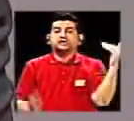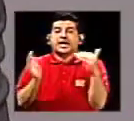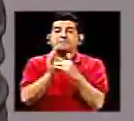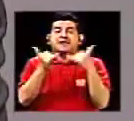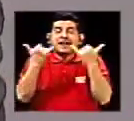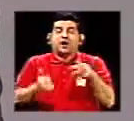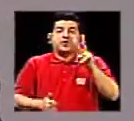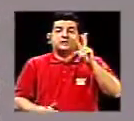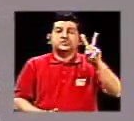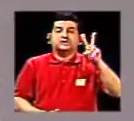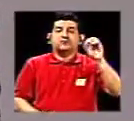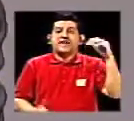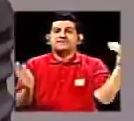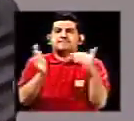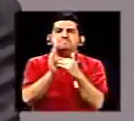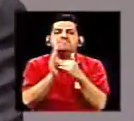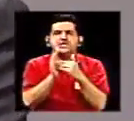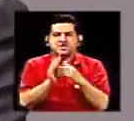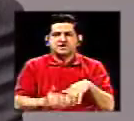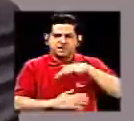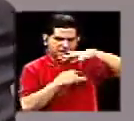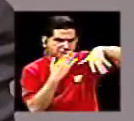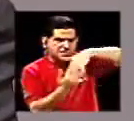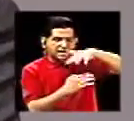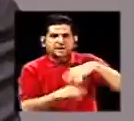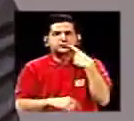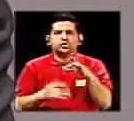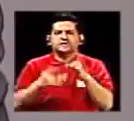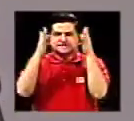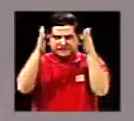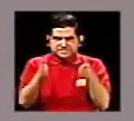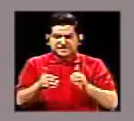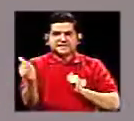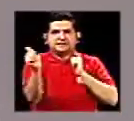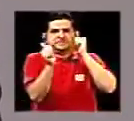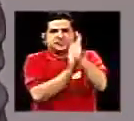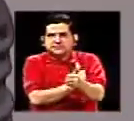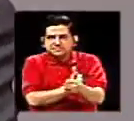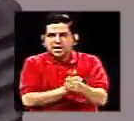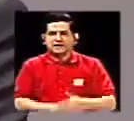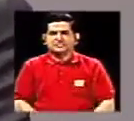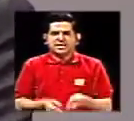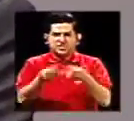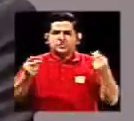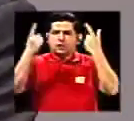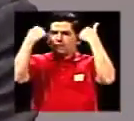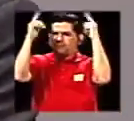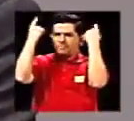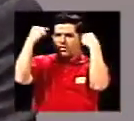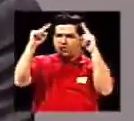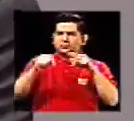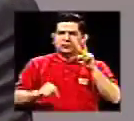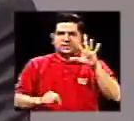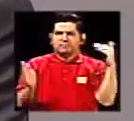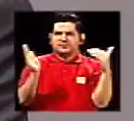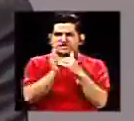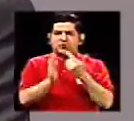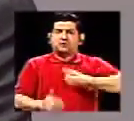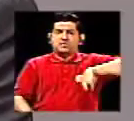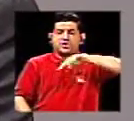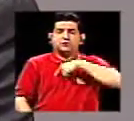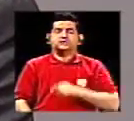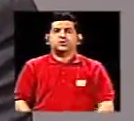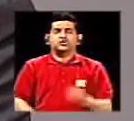estamos en 220,000, uh-huh, con interacciones que según los especialistas pasan de en un producto exitoso de 25,000, nosotros hemos tenido